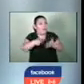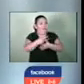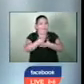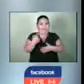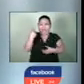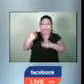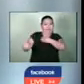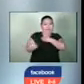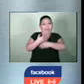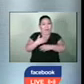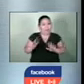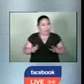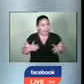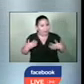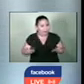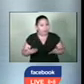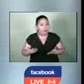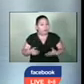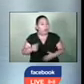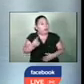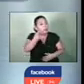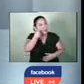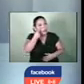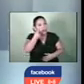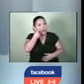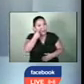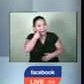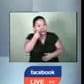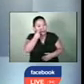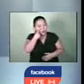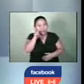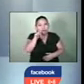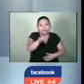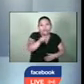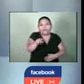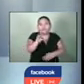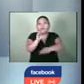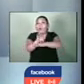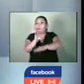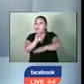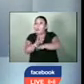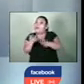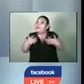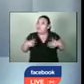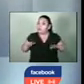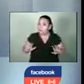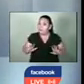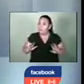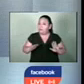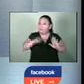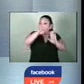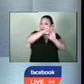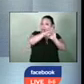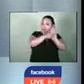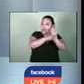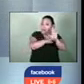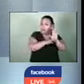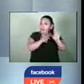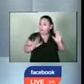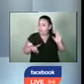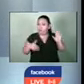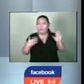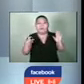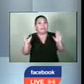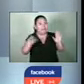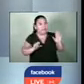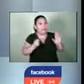pasar. Así que, por favor, muchísima, muchísima atención con todos estos consejos que les hemos compartido, porque